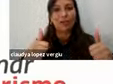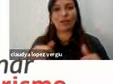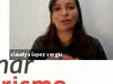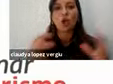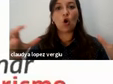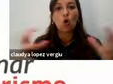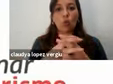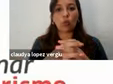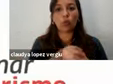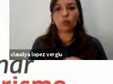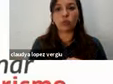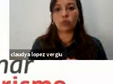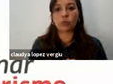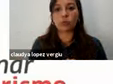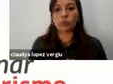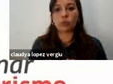comunidad.